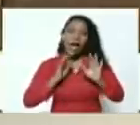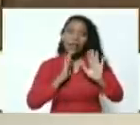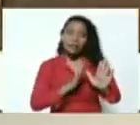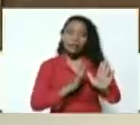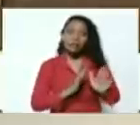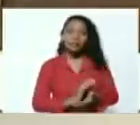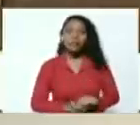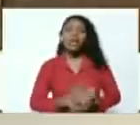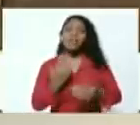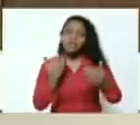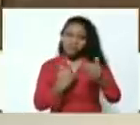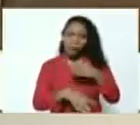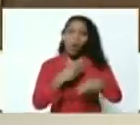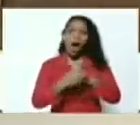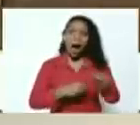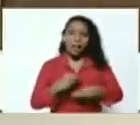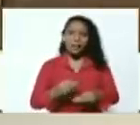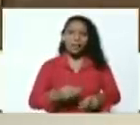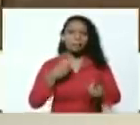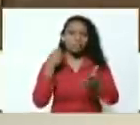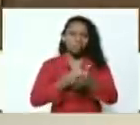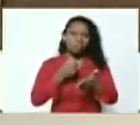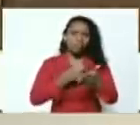lo vamos a hacer,